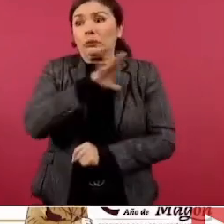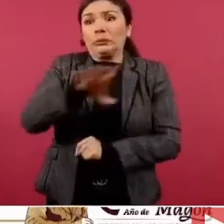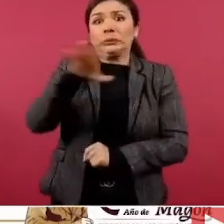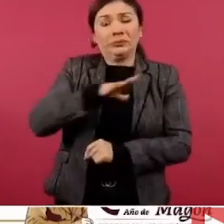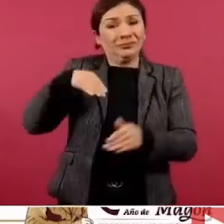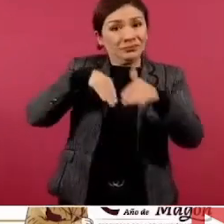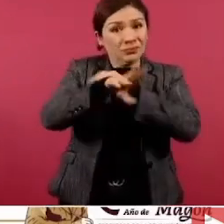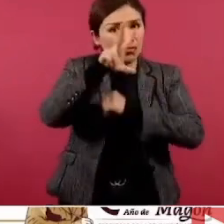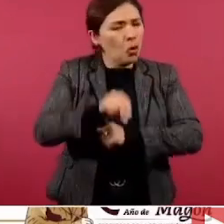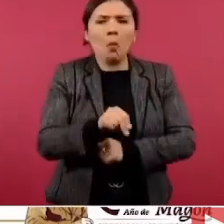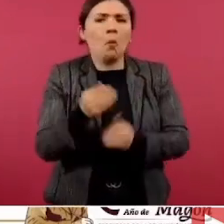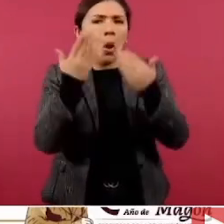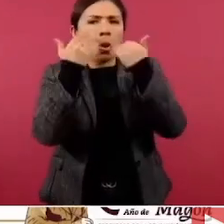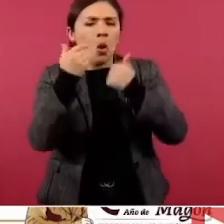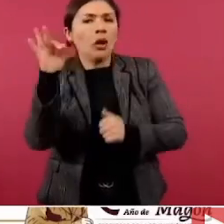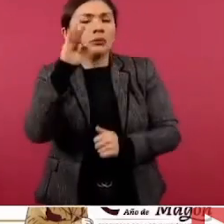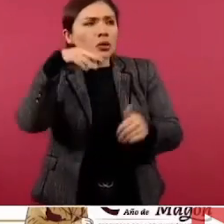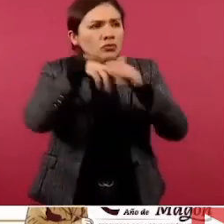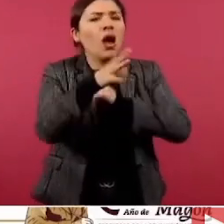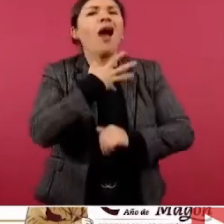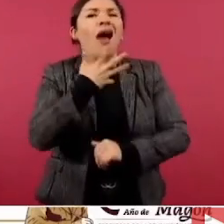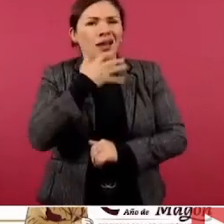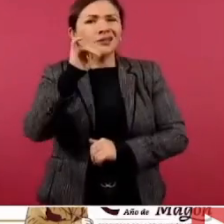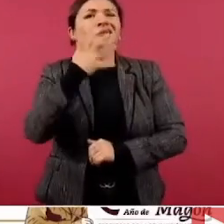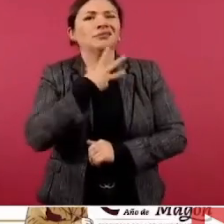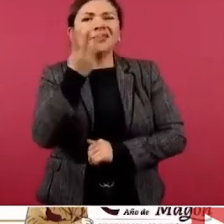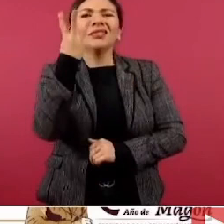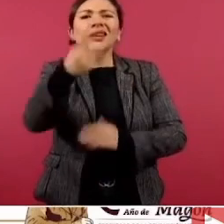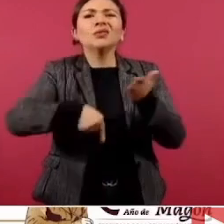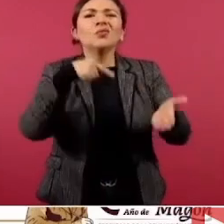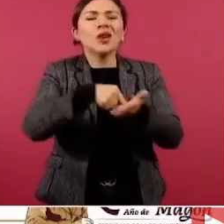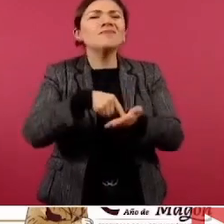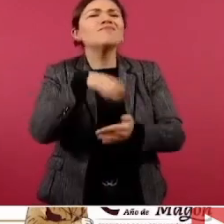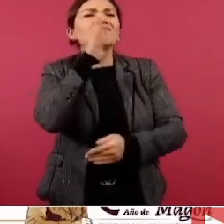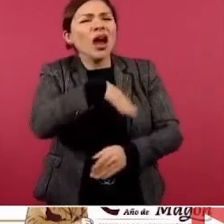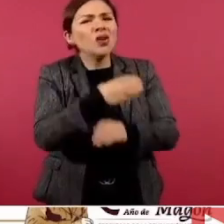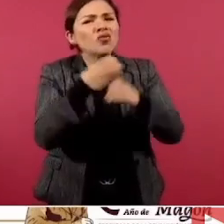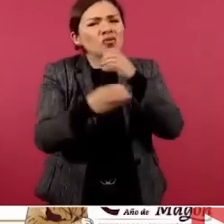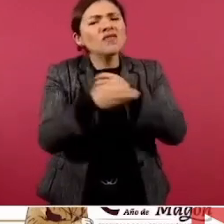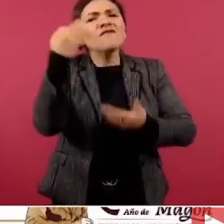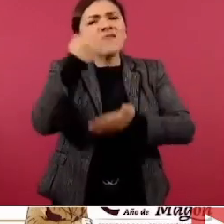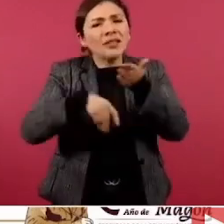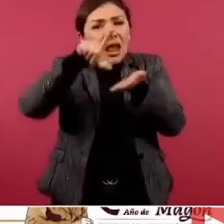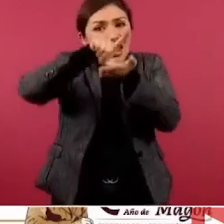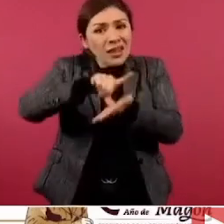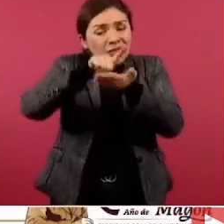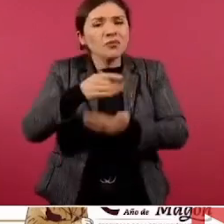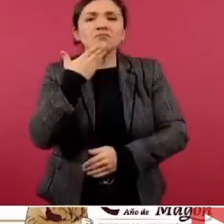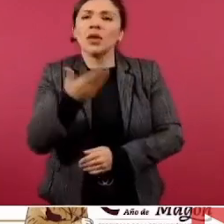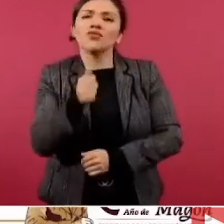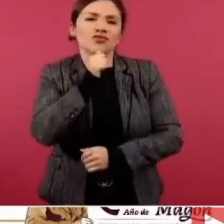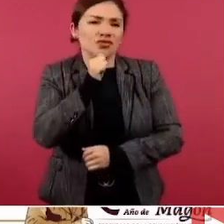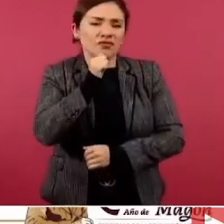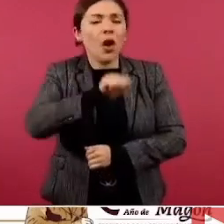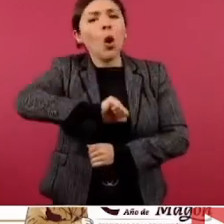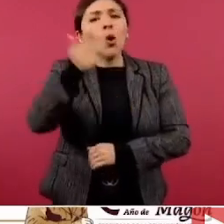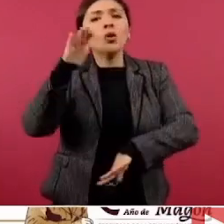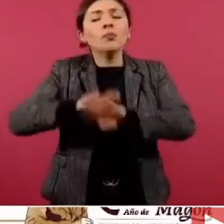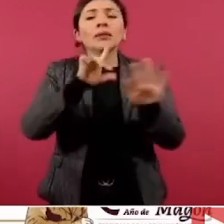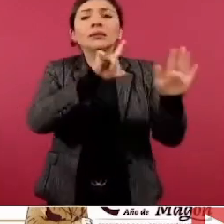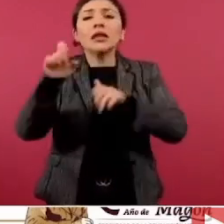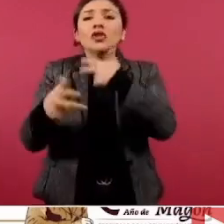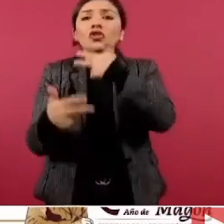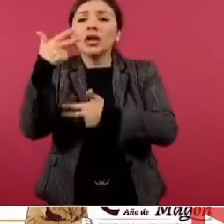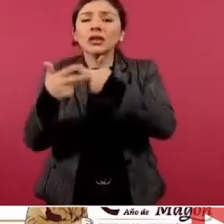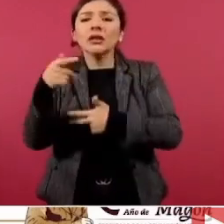ocasión, si es que se encontraron irregularidades, como en 3 de ellas, en las que no se daban litros de a litro. Y por el contrario, 113